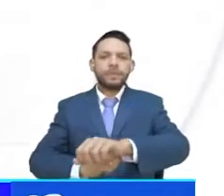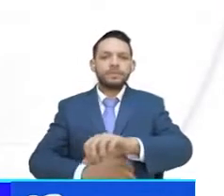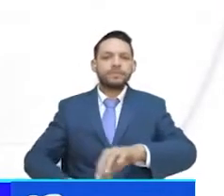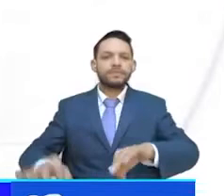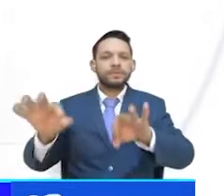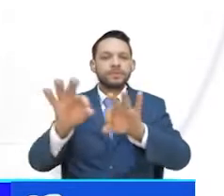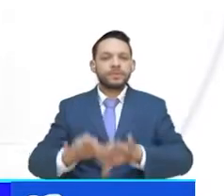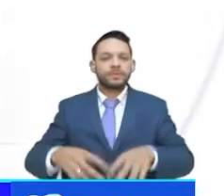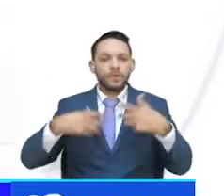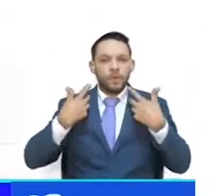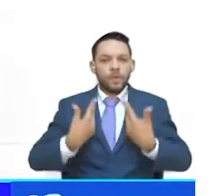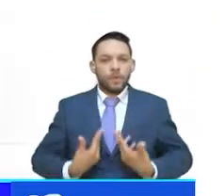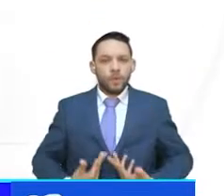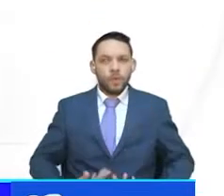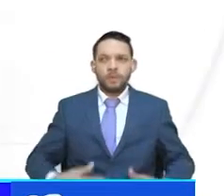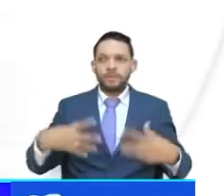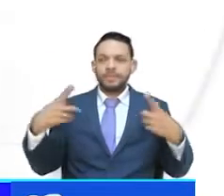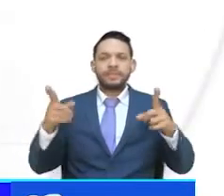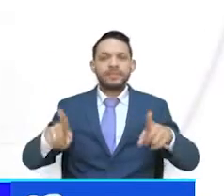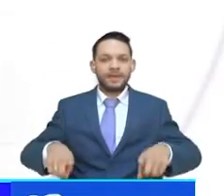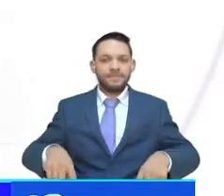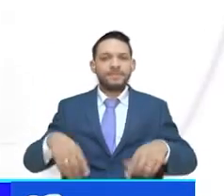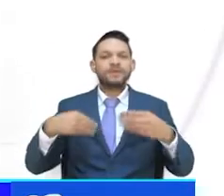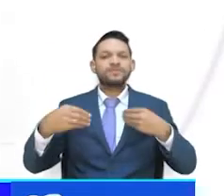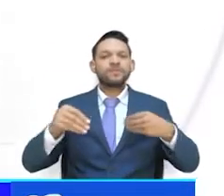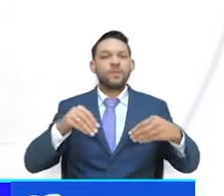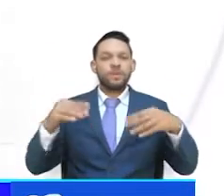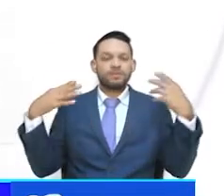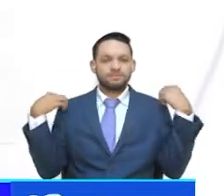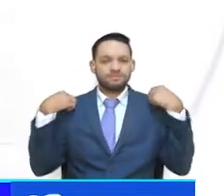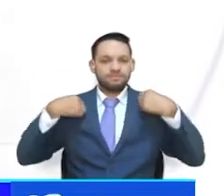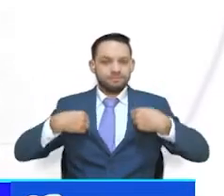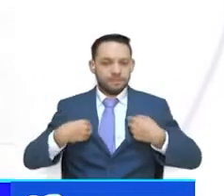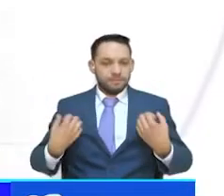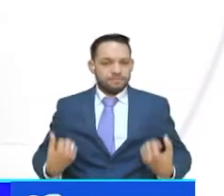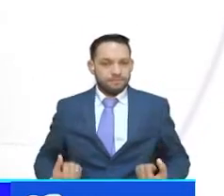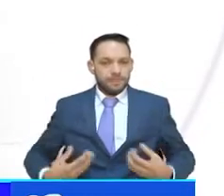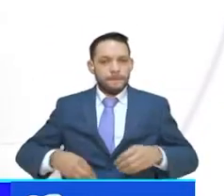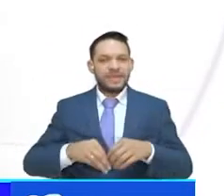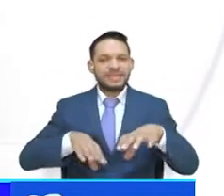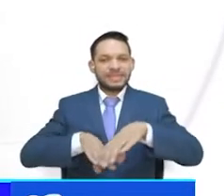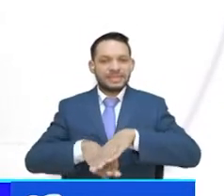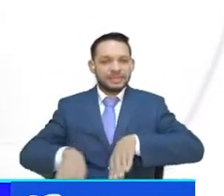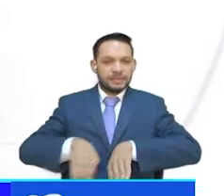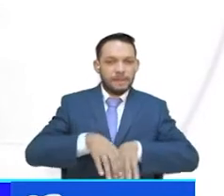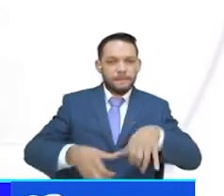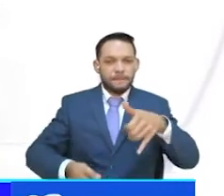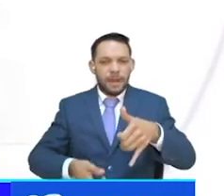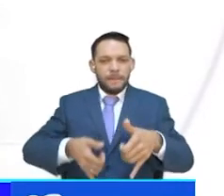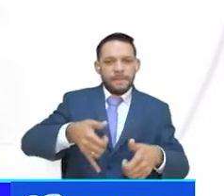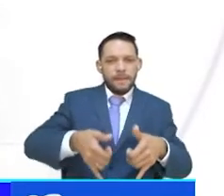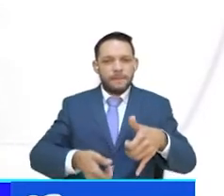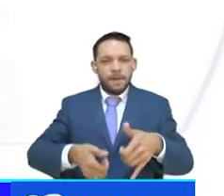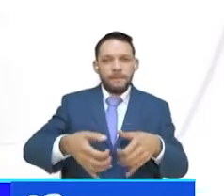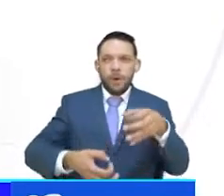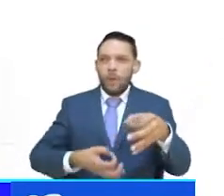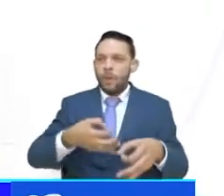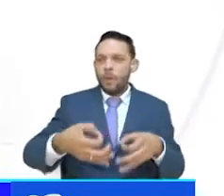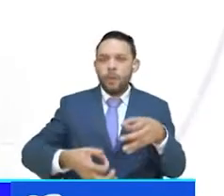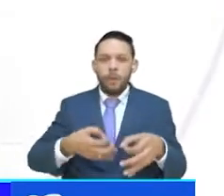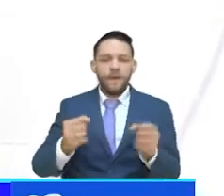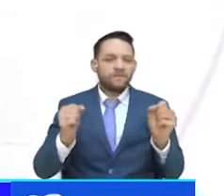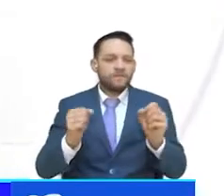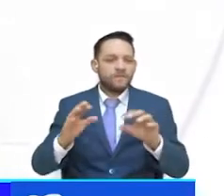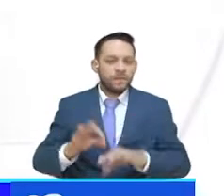estaba acompañado por una gabardina de cuero negra a la altura de sus antebrazos y botas negras a la altura de su rodilla para protegerse del frío.